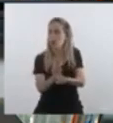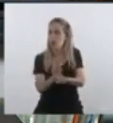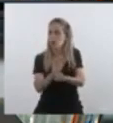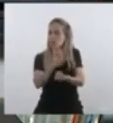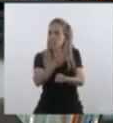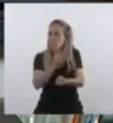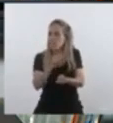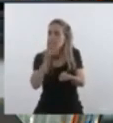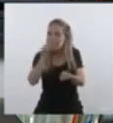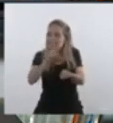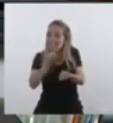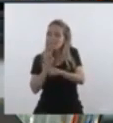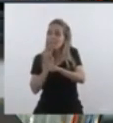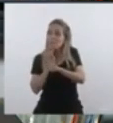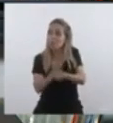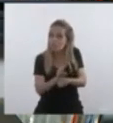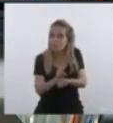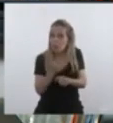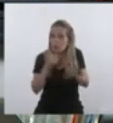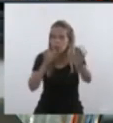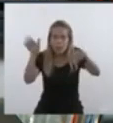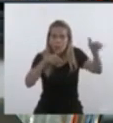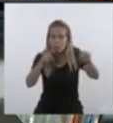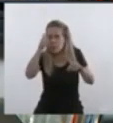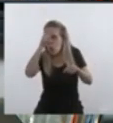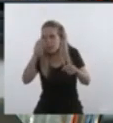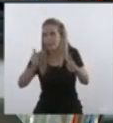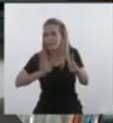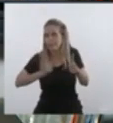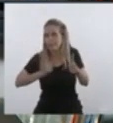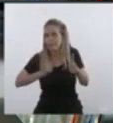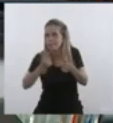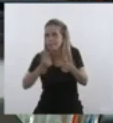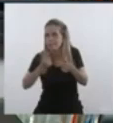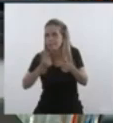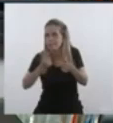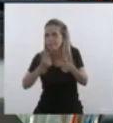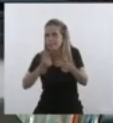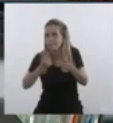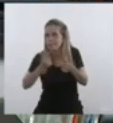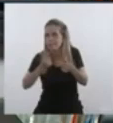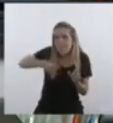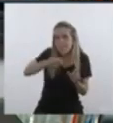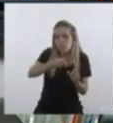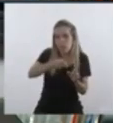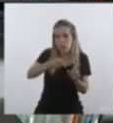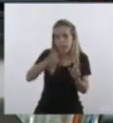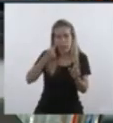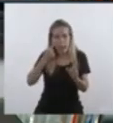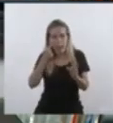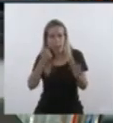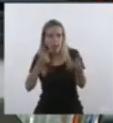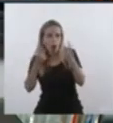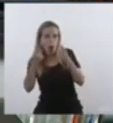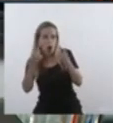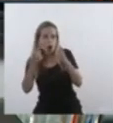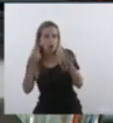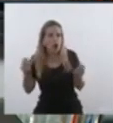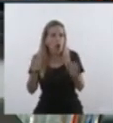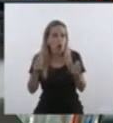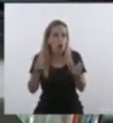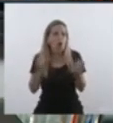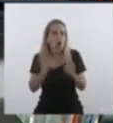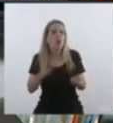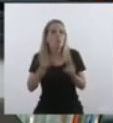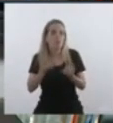Extenderé ese cuidado con las fuerzas federales al área metropolitana de Buenos Aires en la inteligencia de que, como siempre hemos